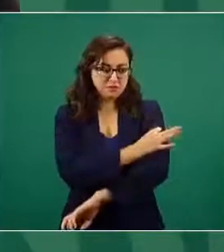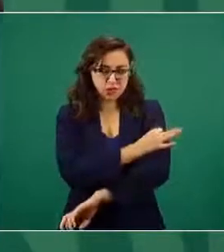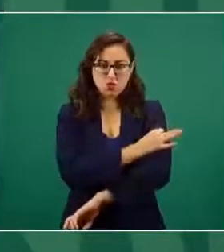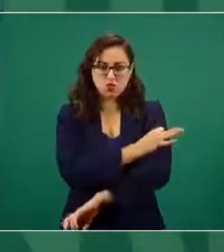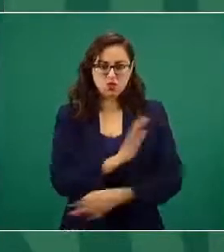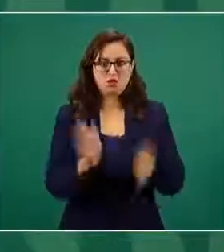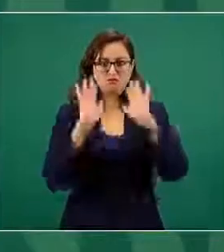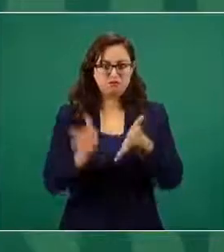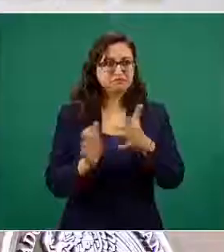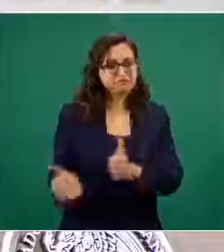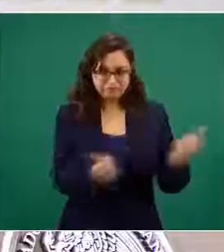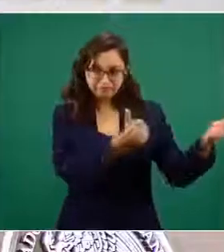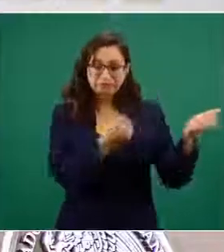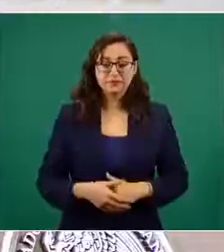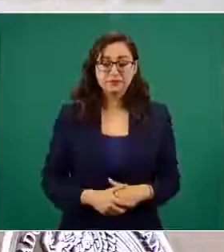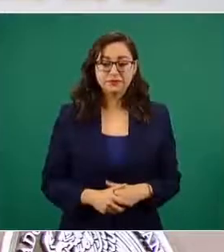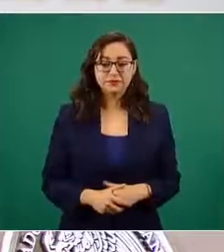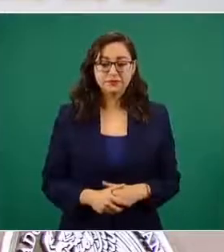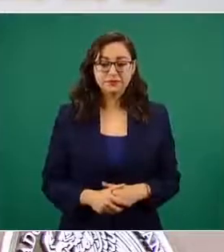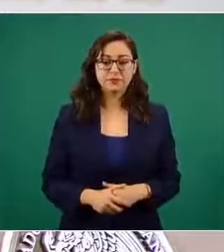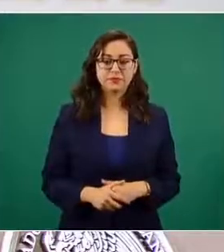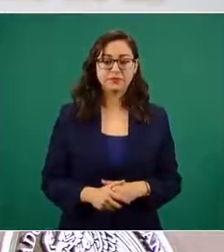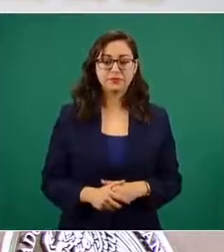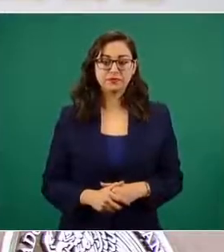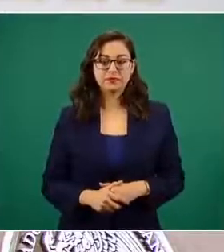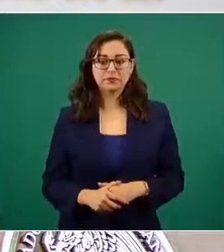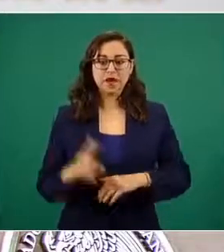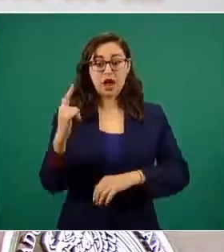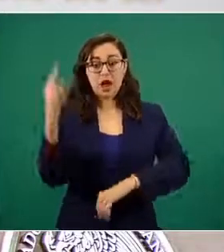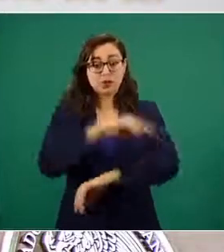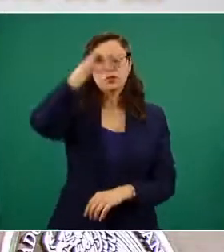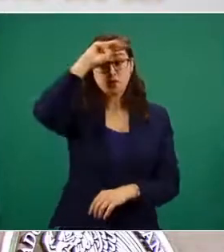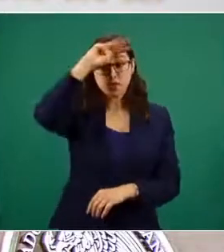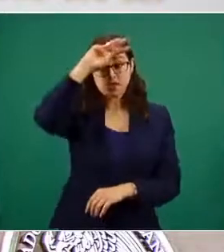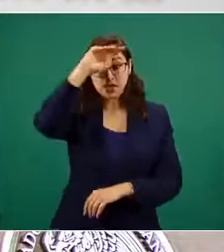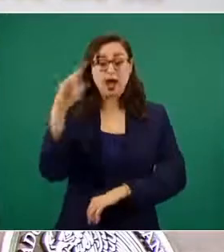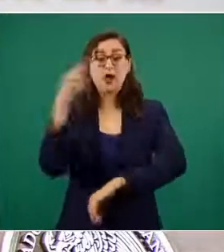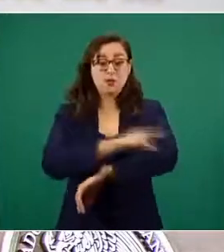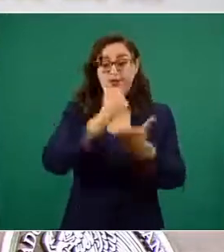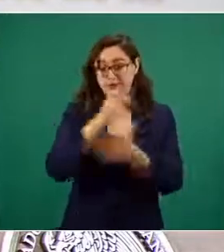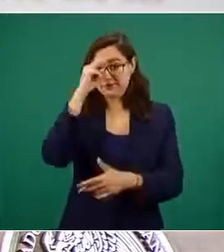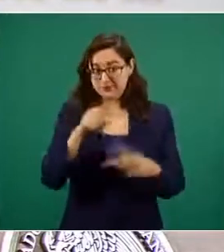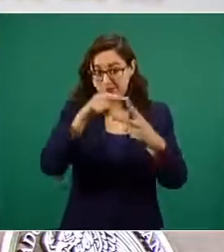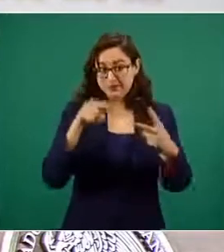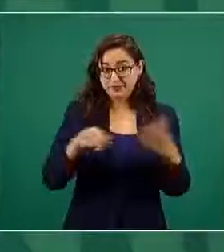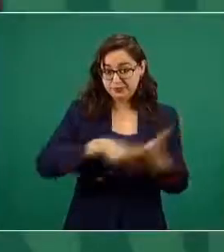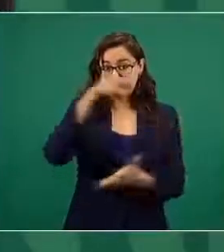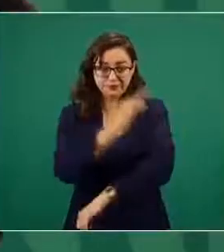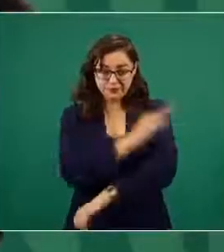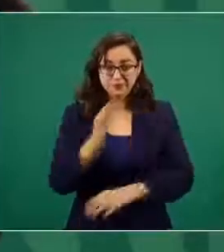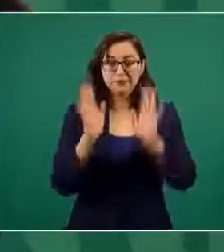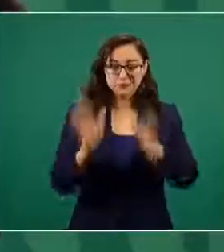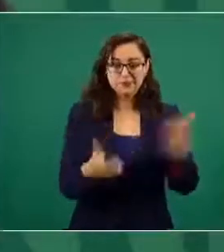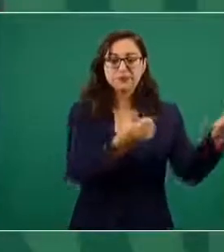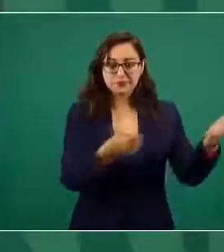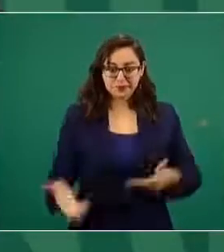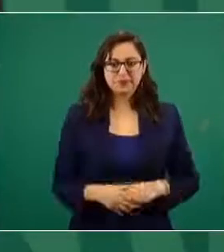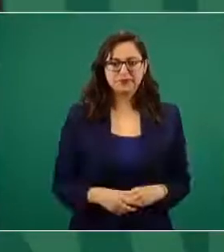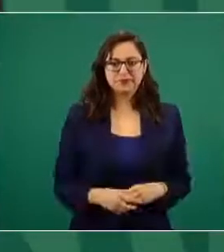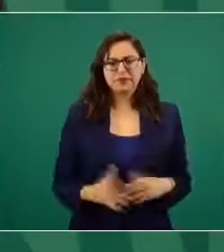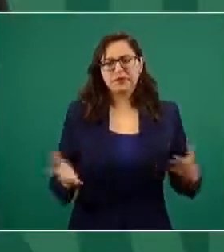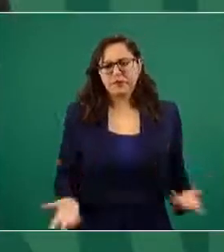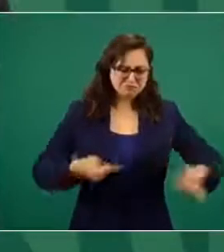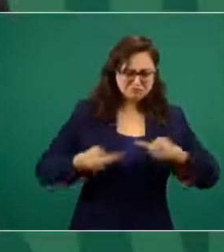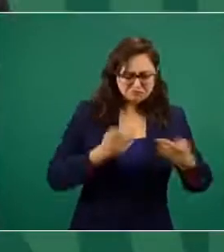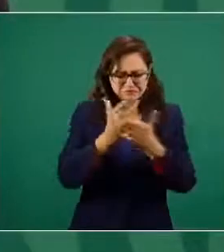mayor número de dosis de vacunas, tanto al aeropuerto de Monterrey como al aeropuerto de la Ciudad de México. Y vamos también a informar sobre este plan